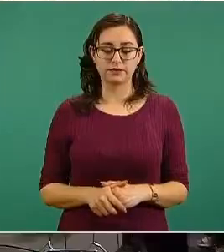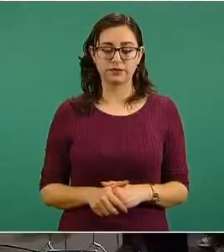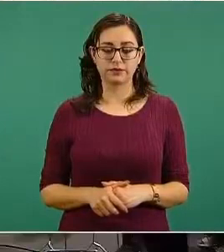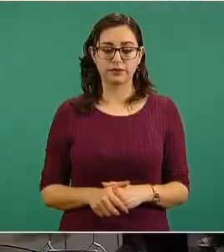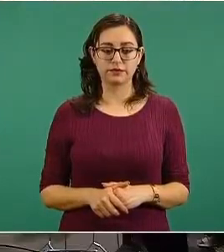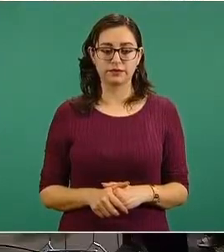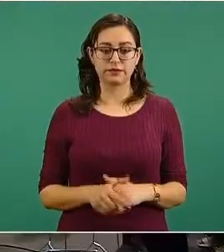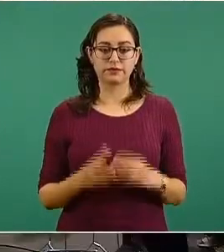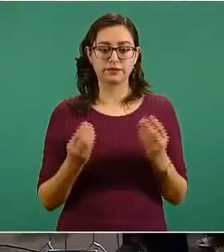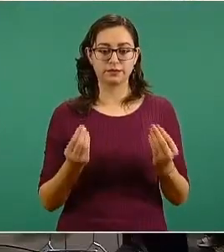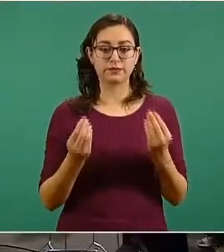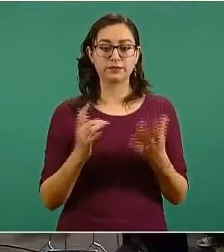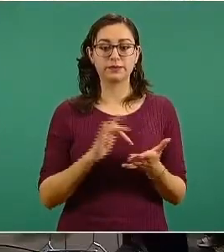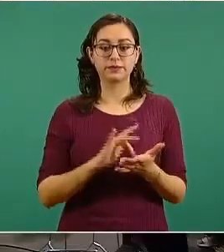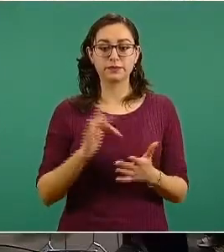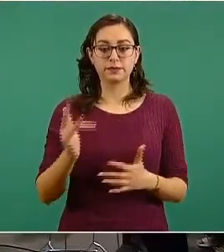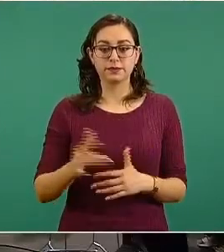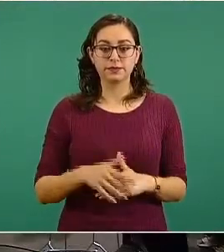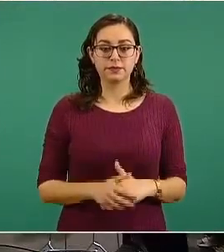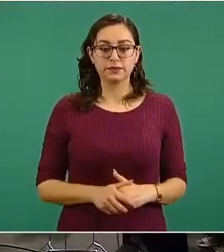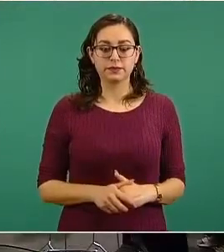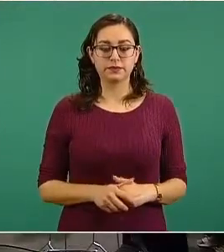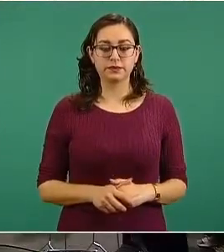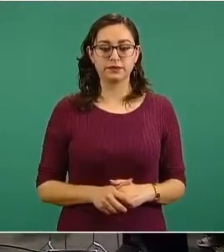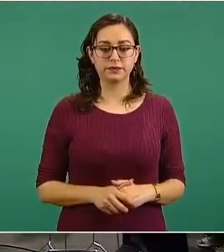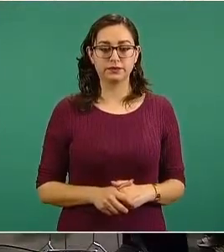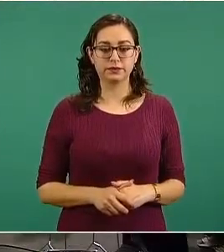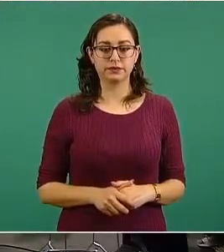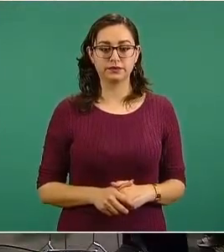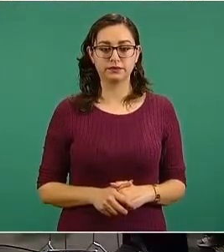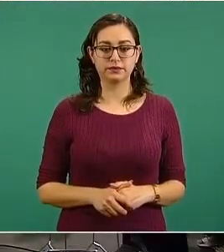rojo. Muchas gracias.